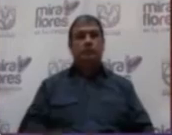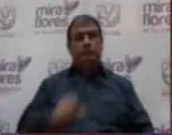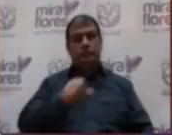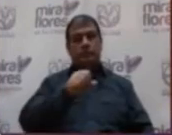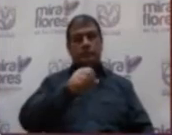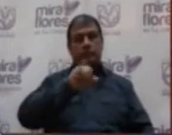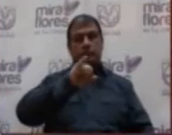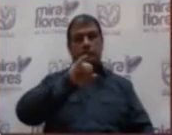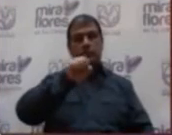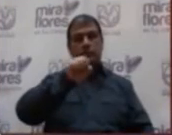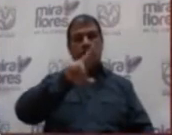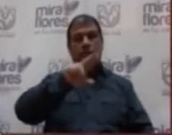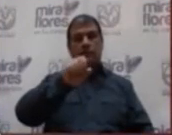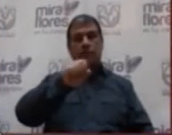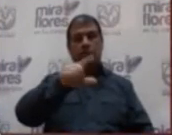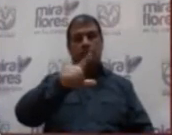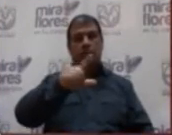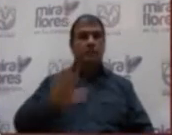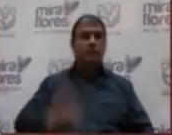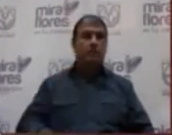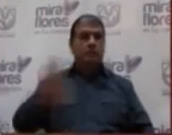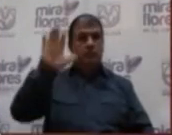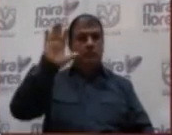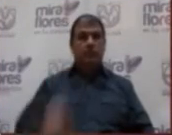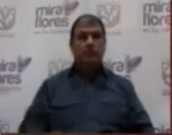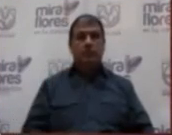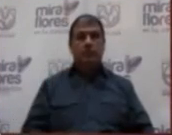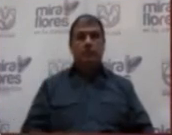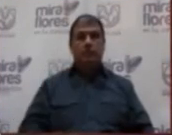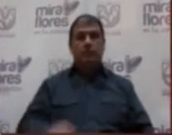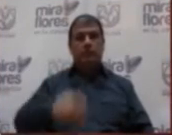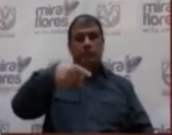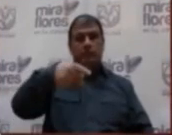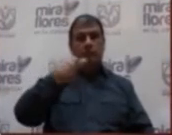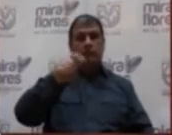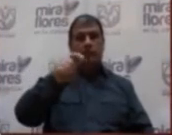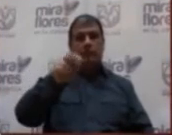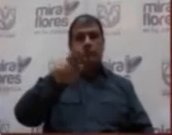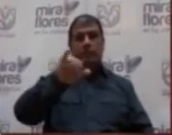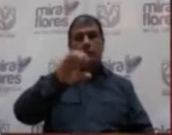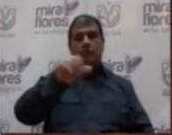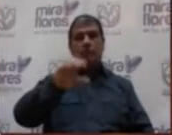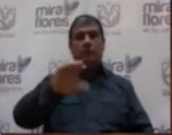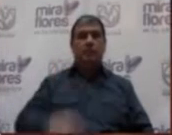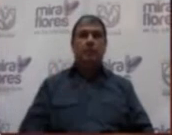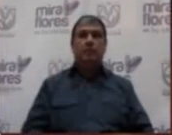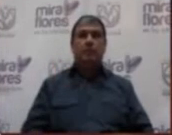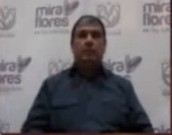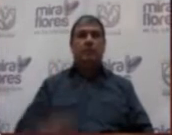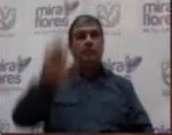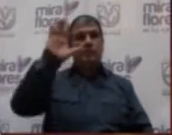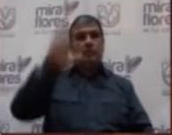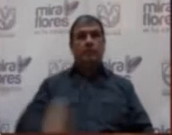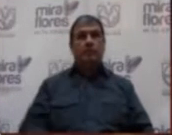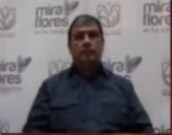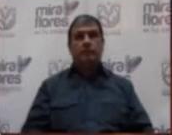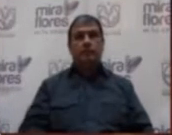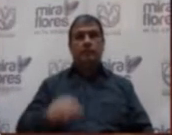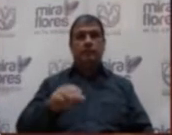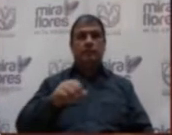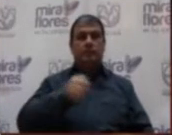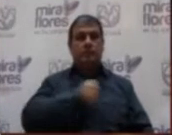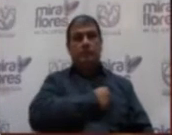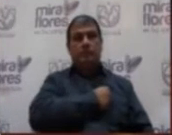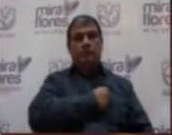Señor Israel Orlando Acuña Wong Coquis. Señora Patricia María del Río Jiménez de Olavide.